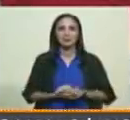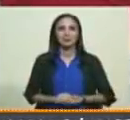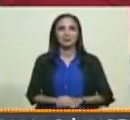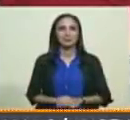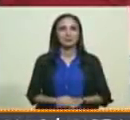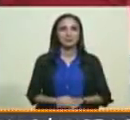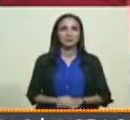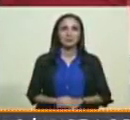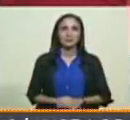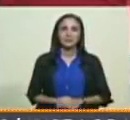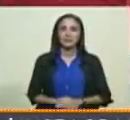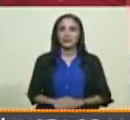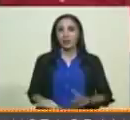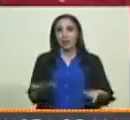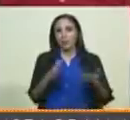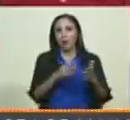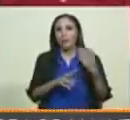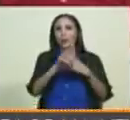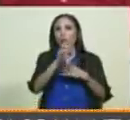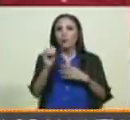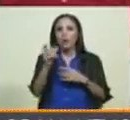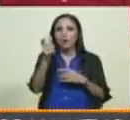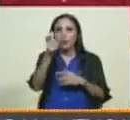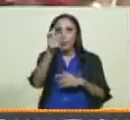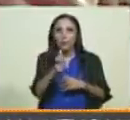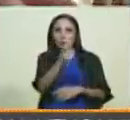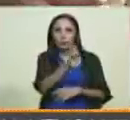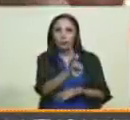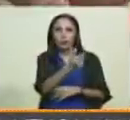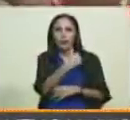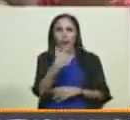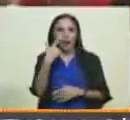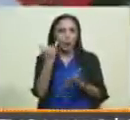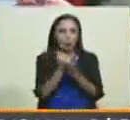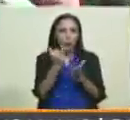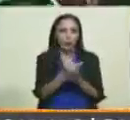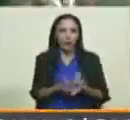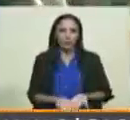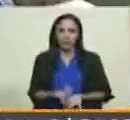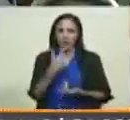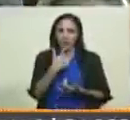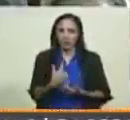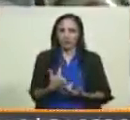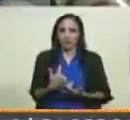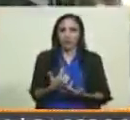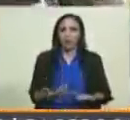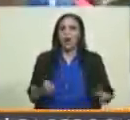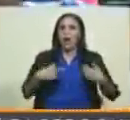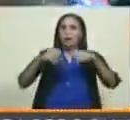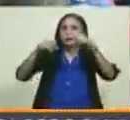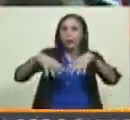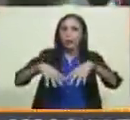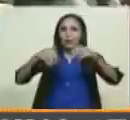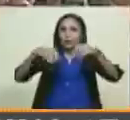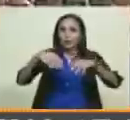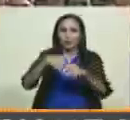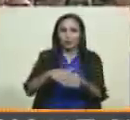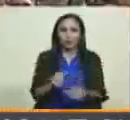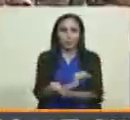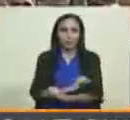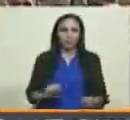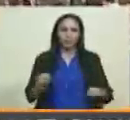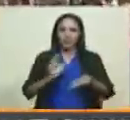Han salido no menos de 20 voceros imperiales a decir que suspendamos las elecciones.